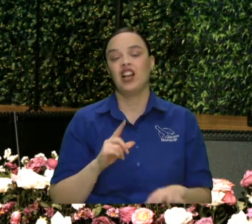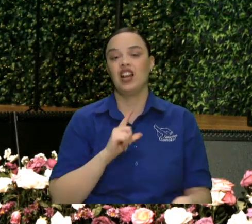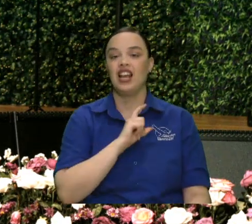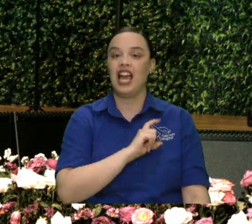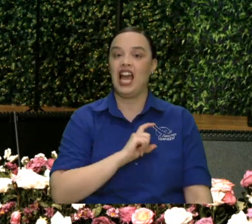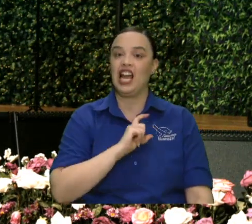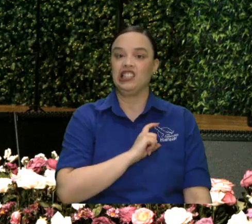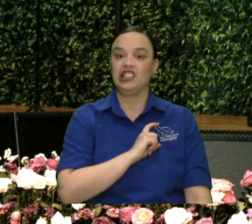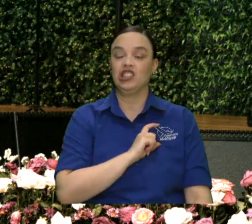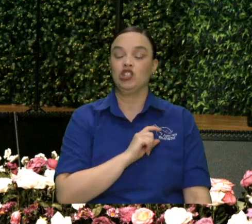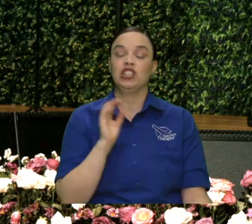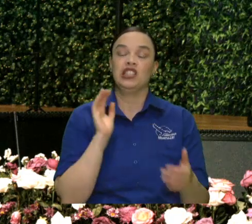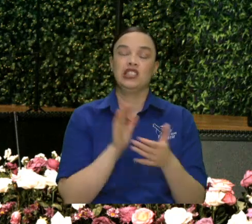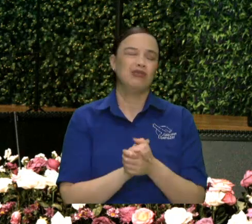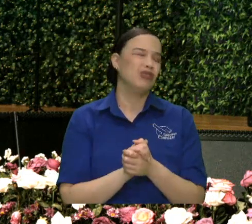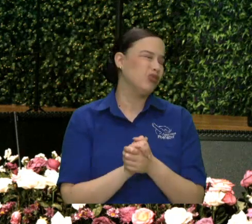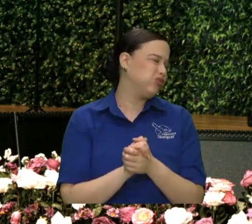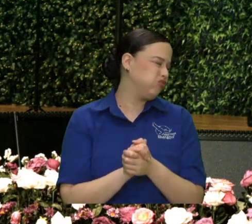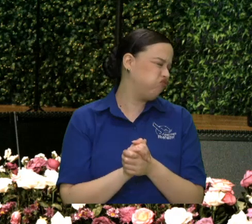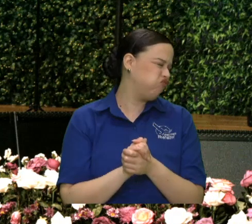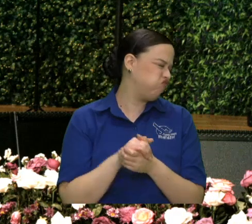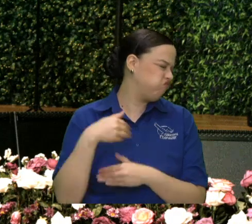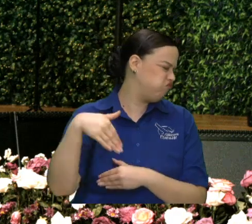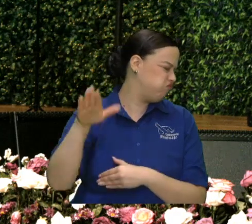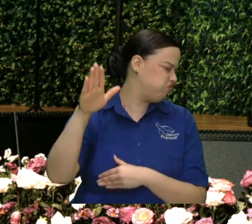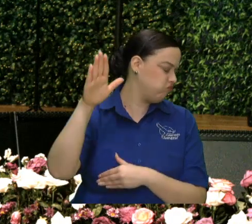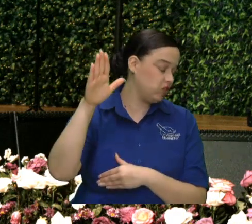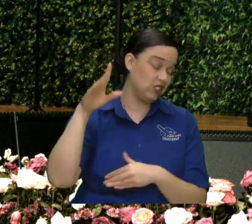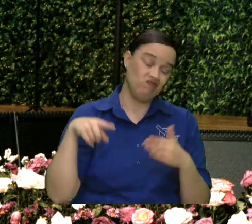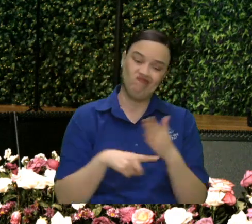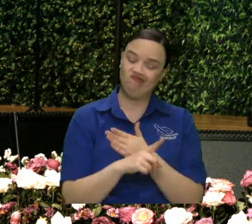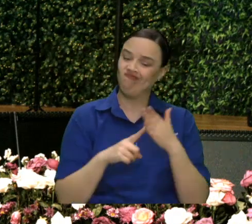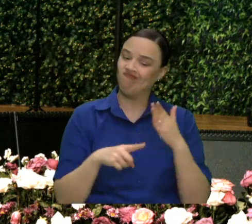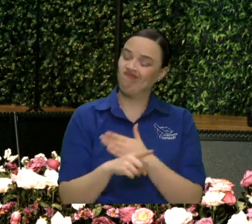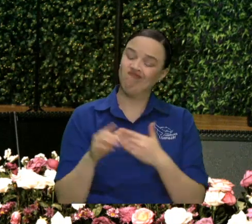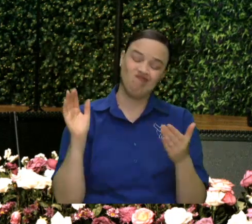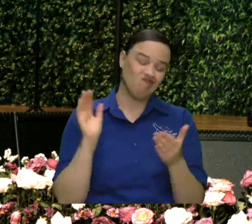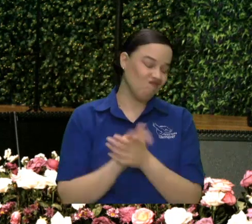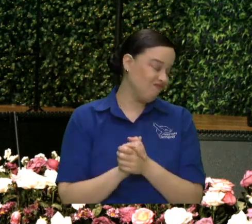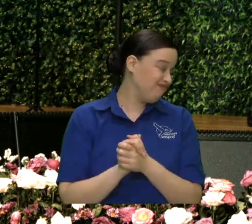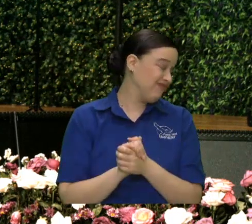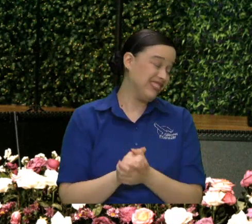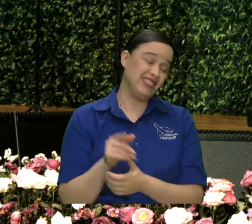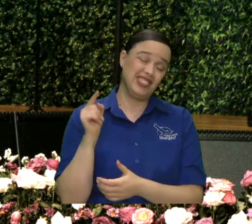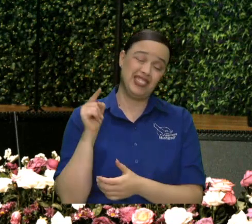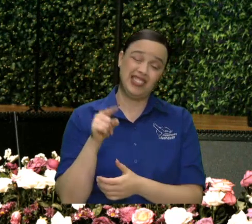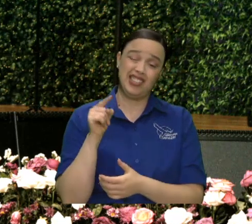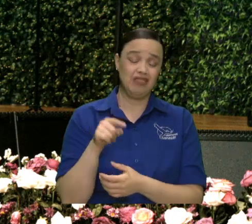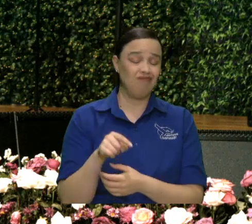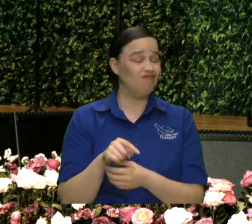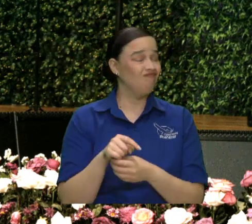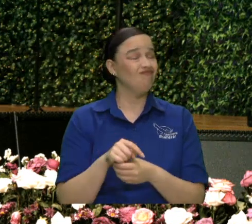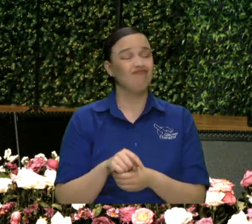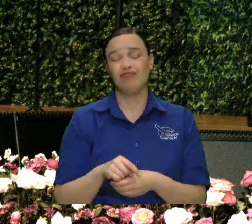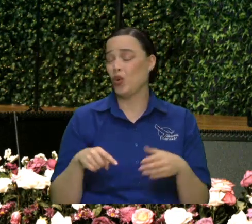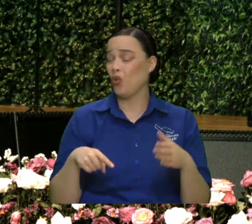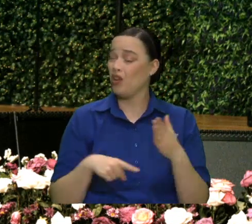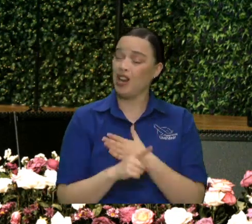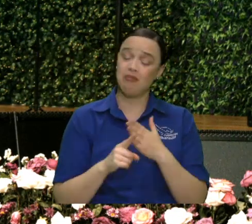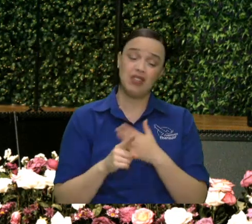con una serie de problemas y cuando nos casamos ahí dónde donde explota porque ahora vivimos con una